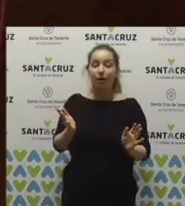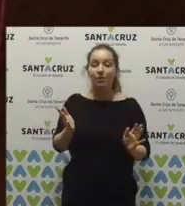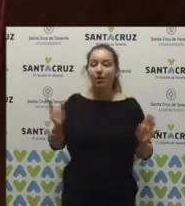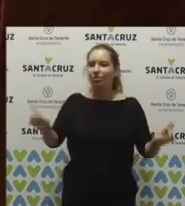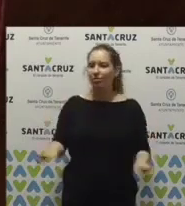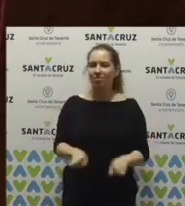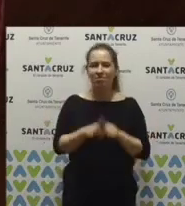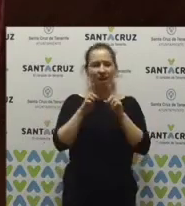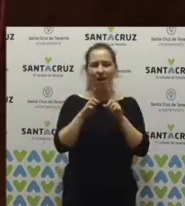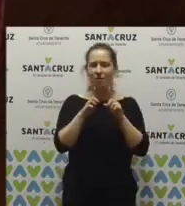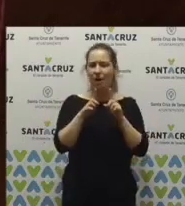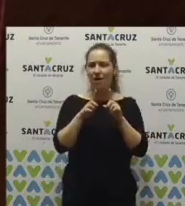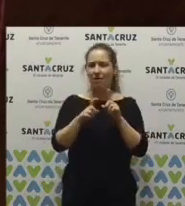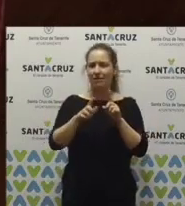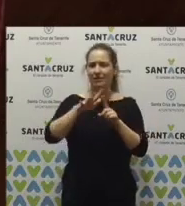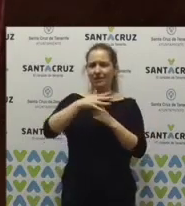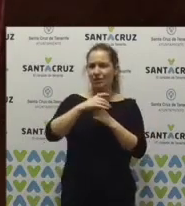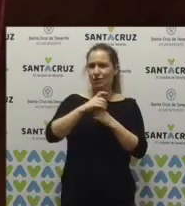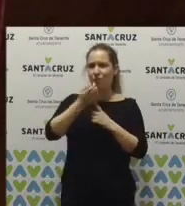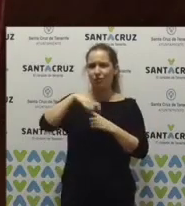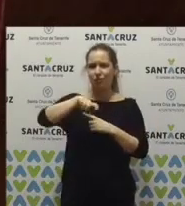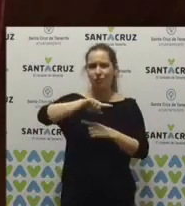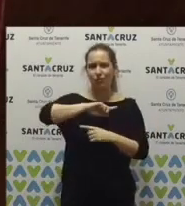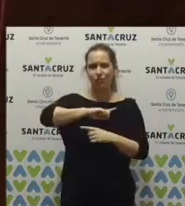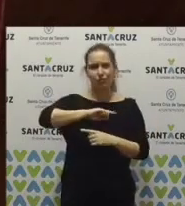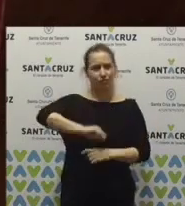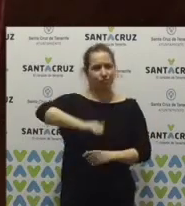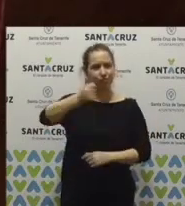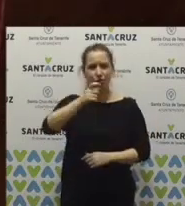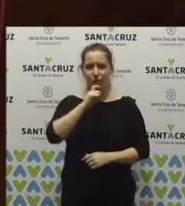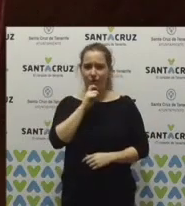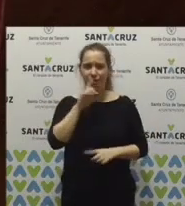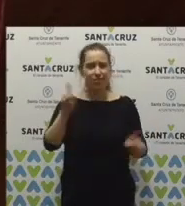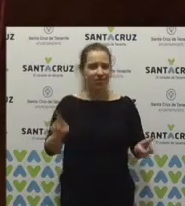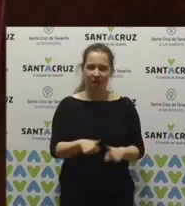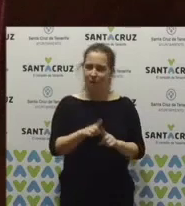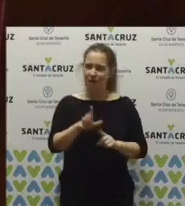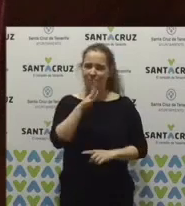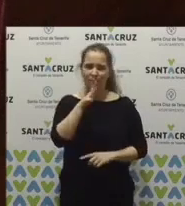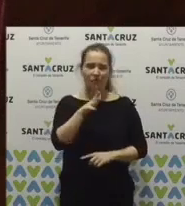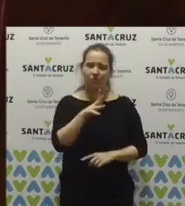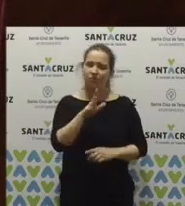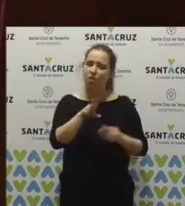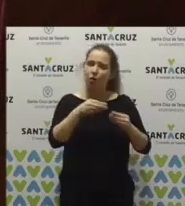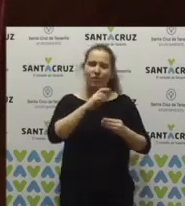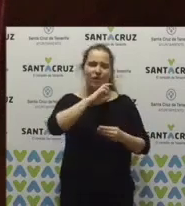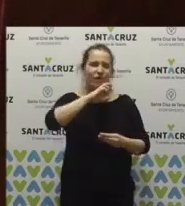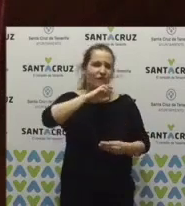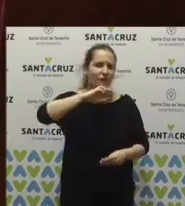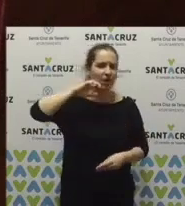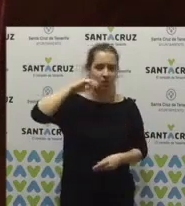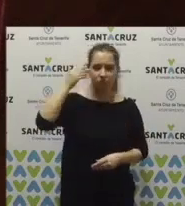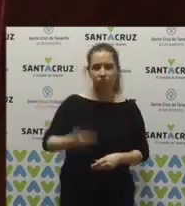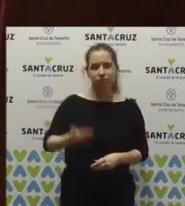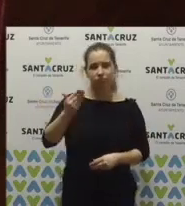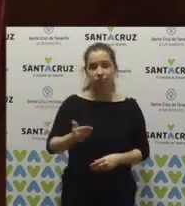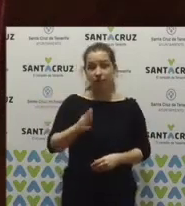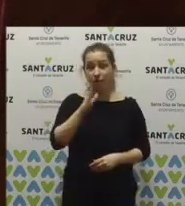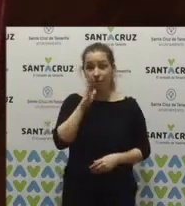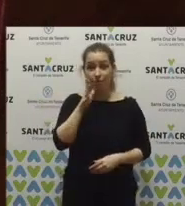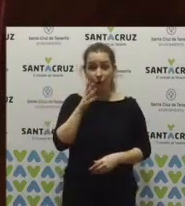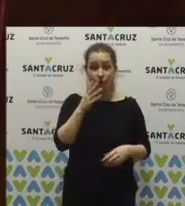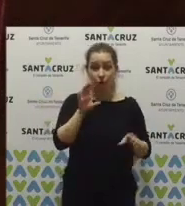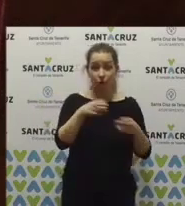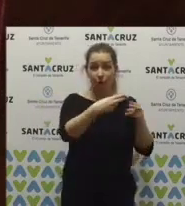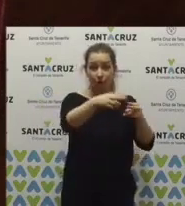en donde lo aprobemos quedémonos con darle valor al documento que desde luego la tiene y mucho porque la unidad de las fuerzas políticas en un momento tan grave es lo que